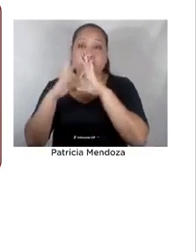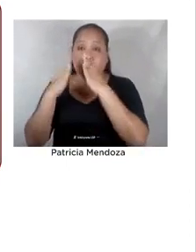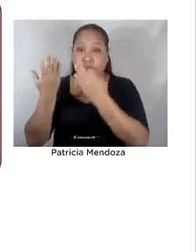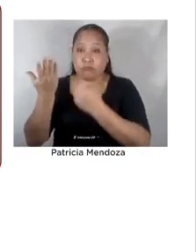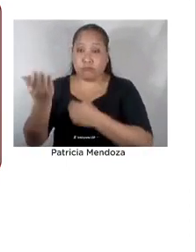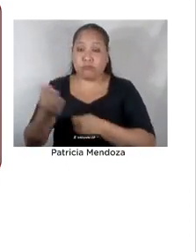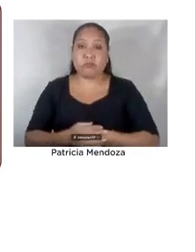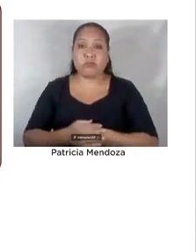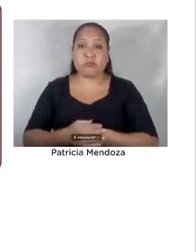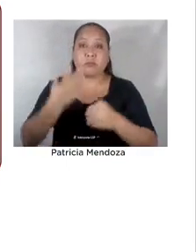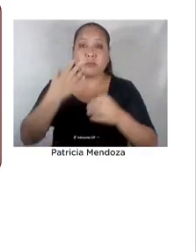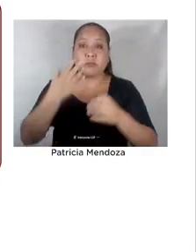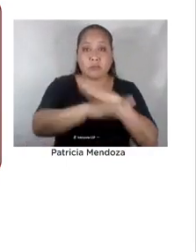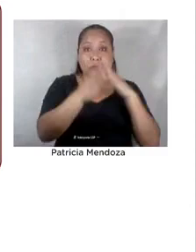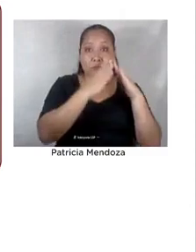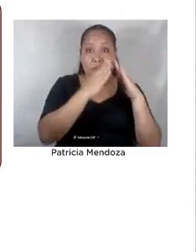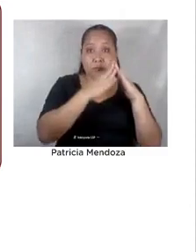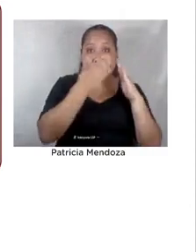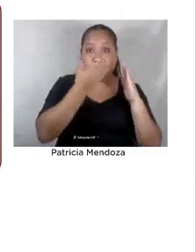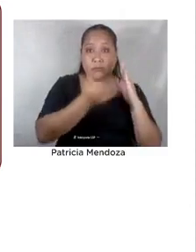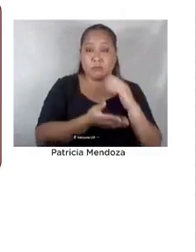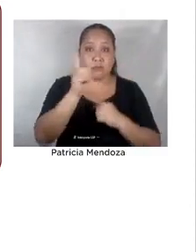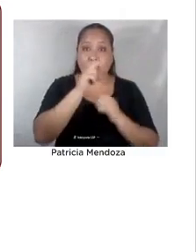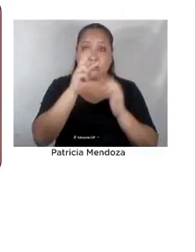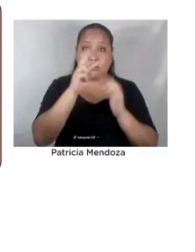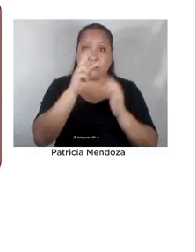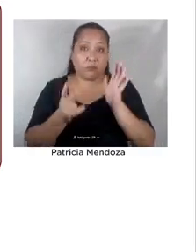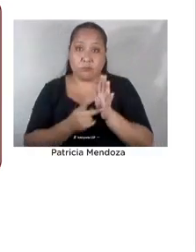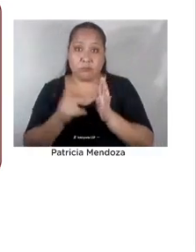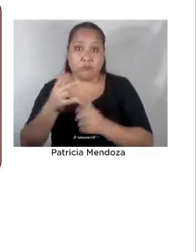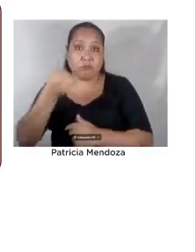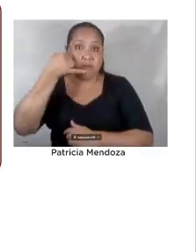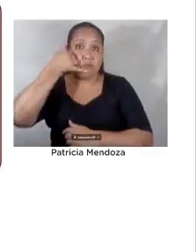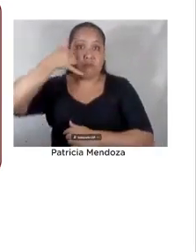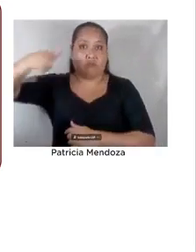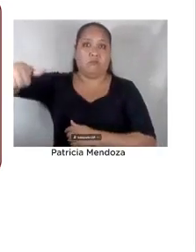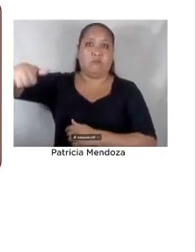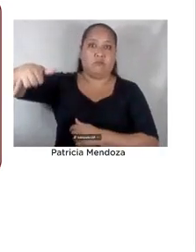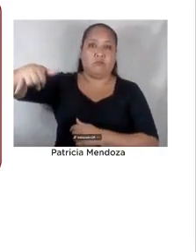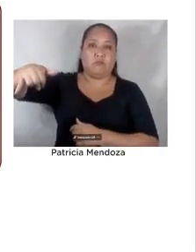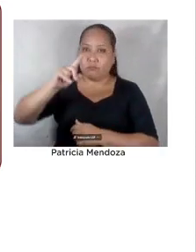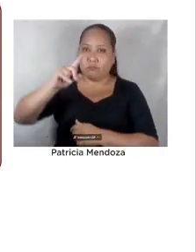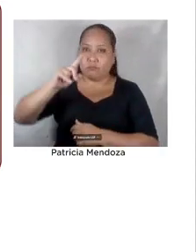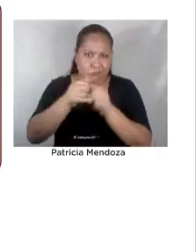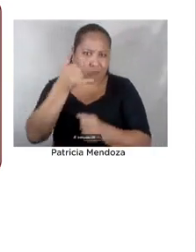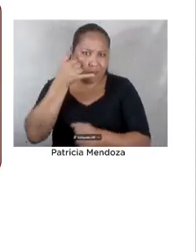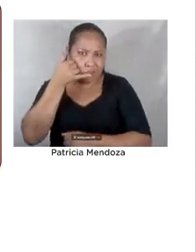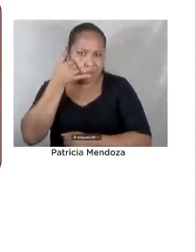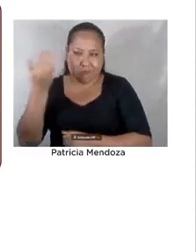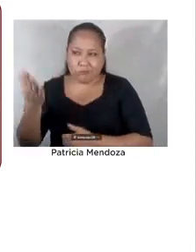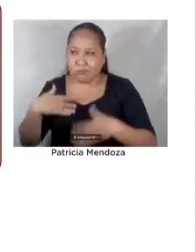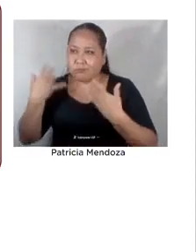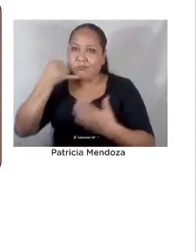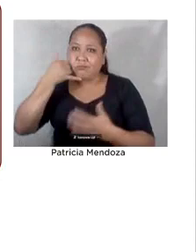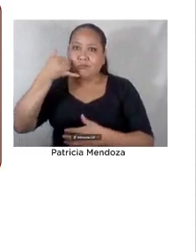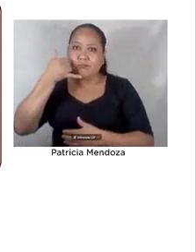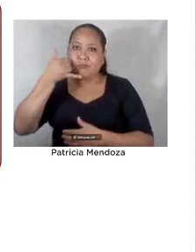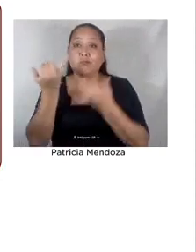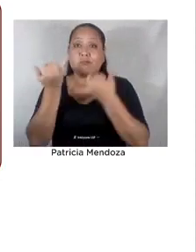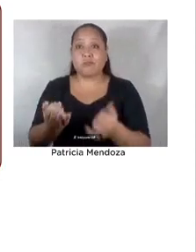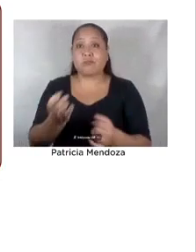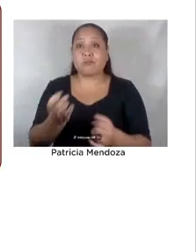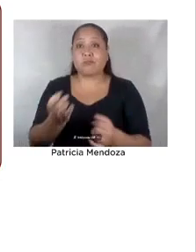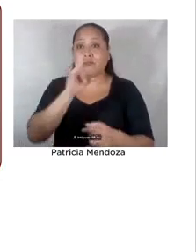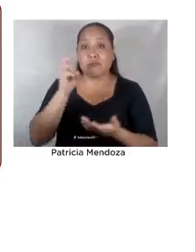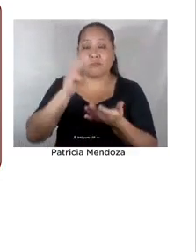Estar en casa no nos ha quitado los teléfonos, que aún los tenemos, en la mayoría de casos, y ahora usamos mucho